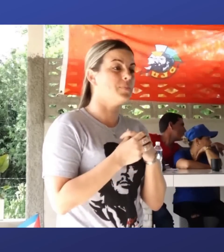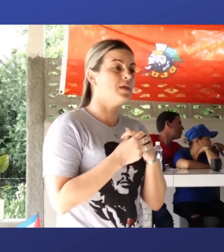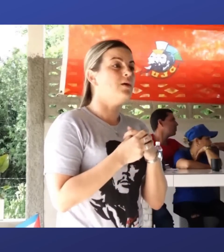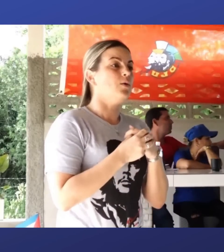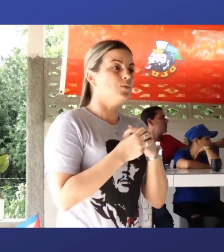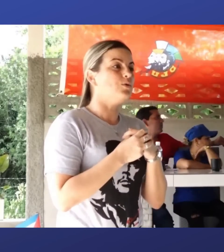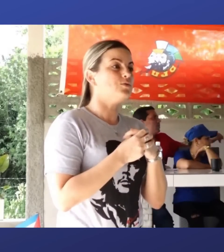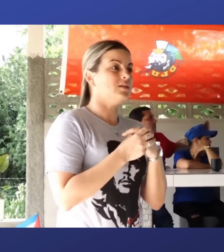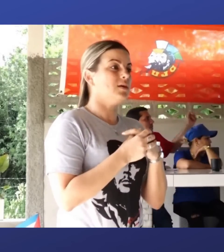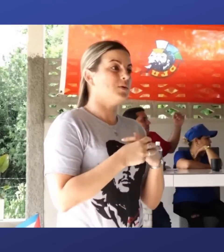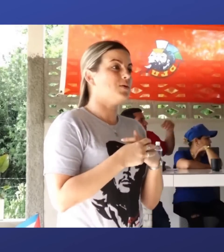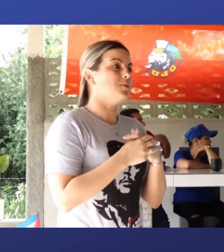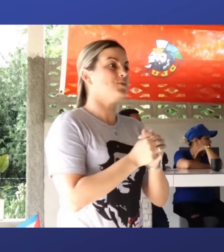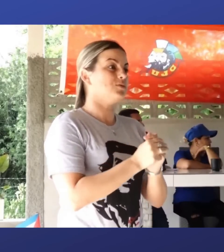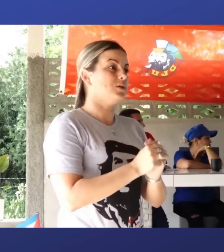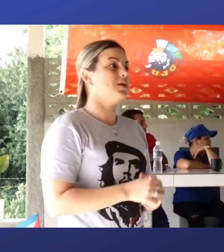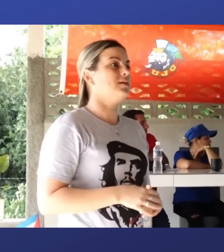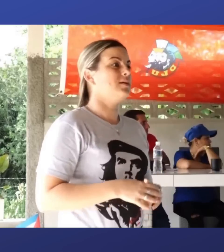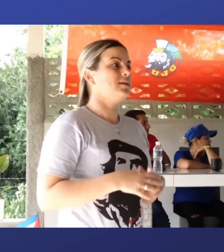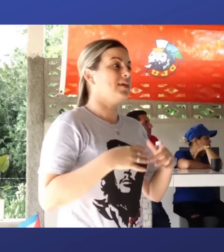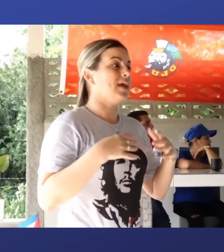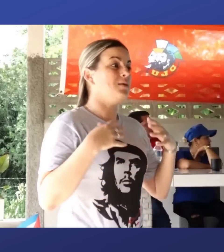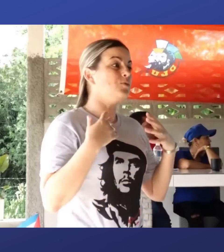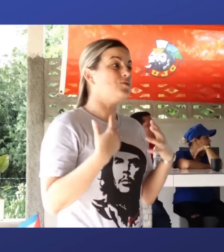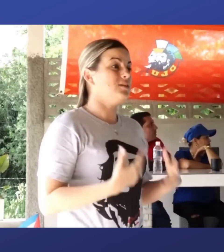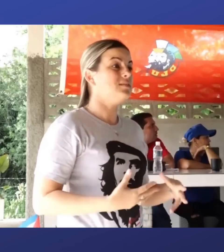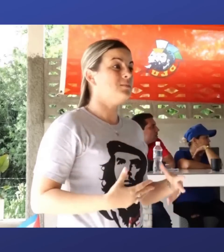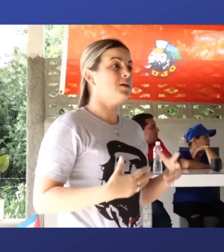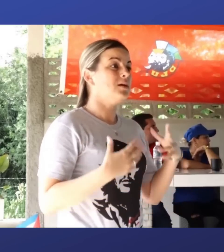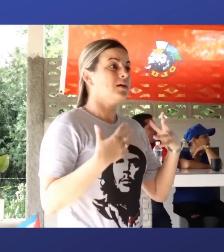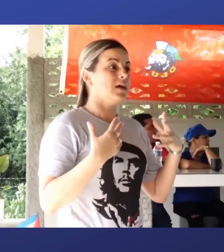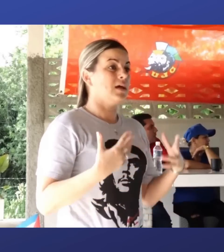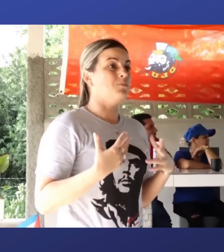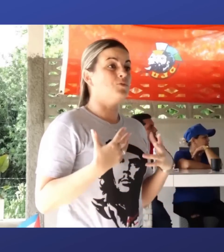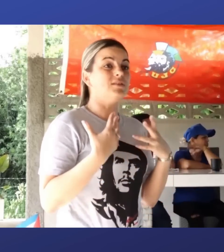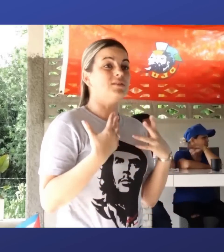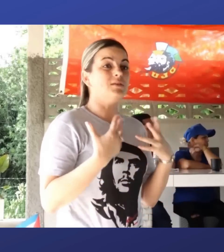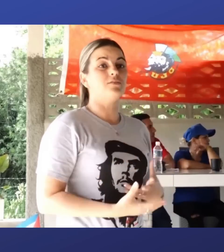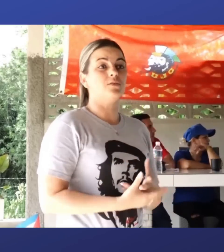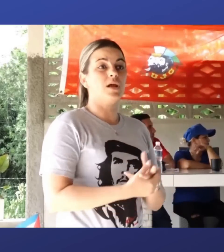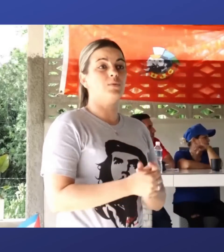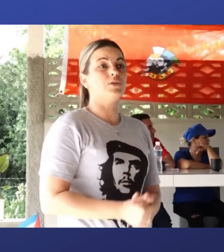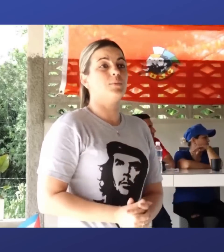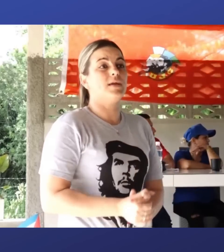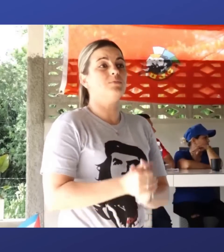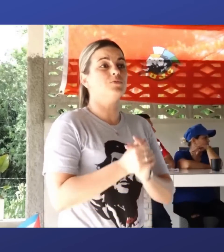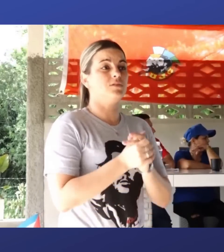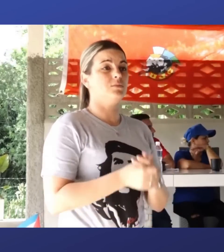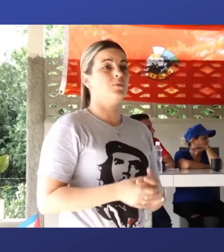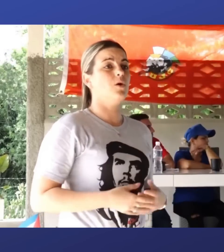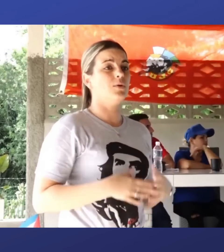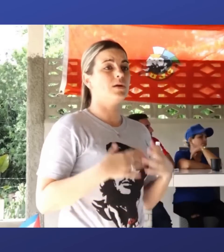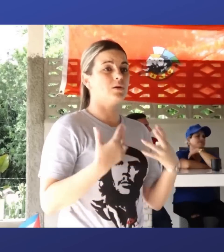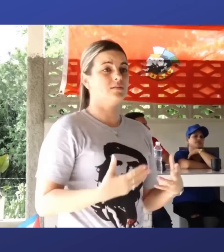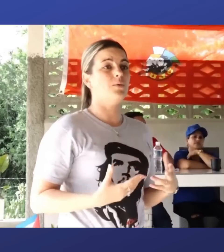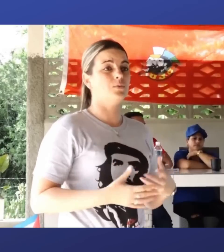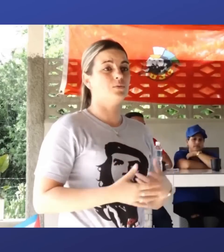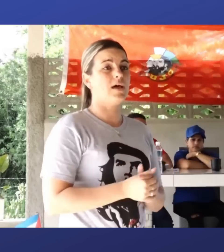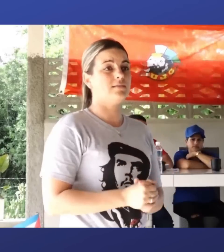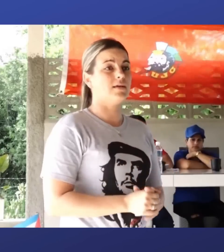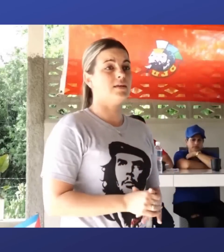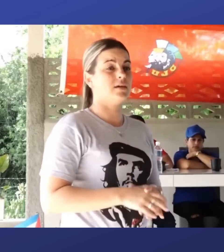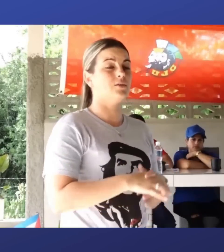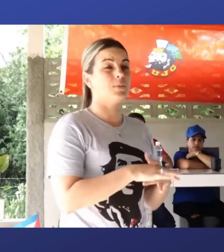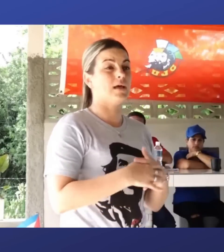nuestra Revolución uno siente bueno que es posible que hay muchísima muchísimas personas en nuestro país muchísimos jóvenes con